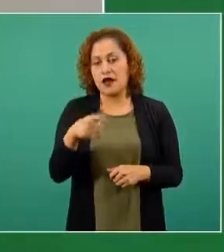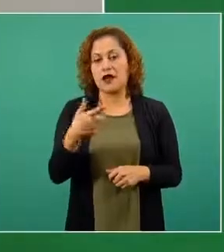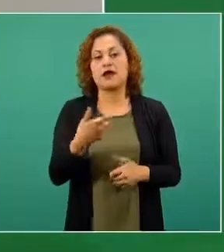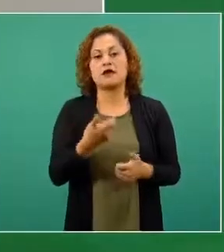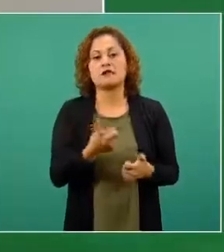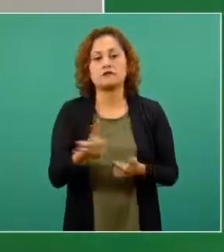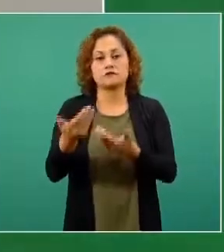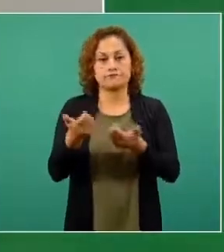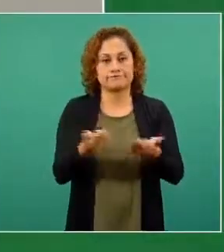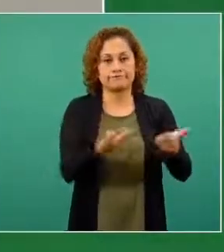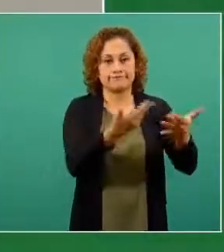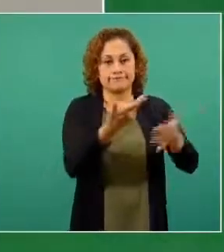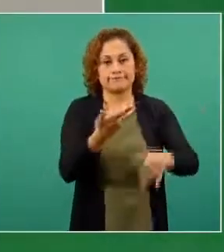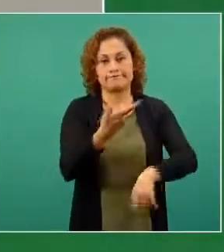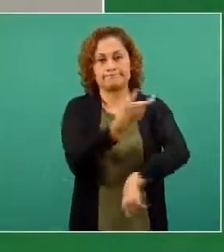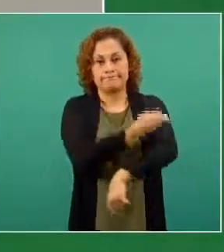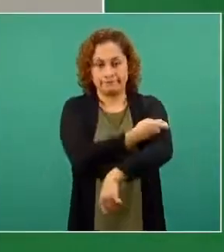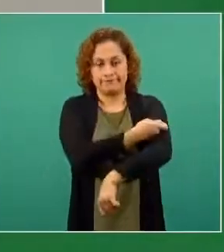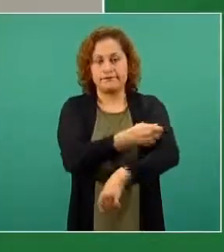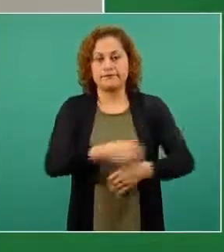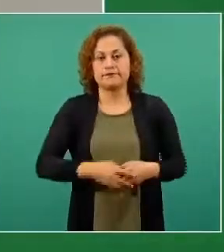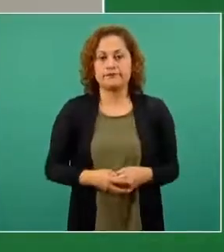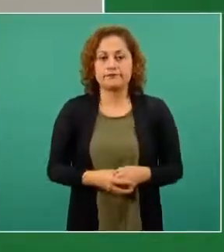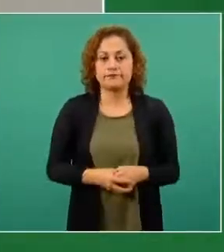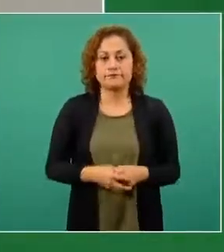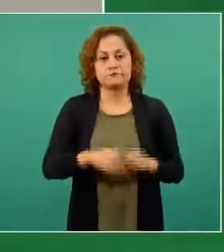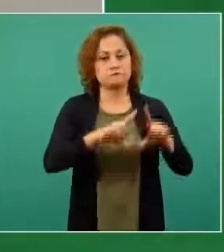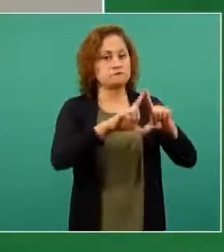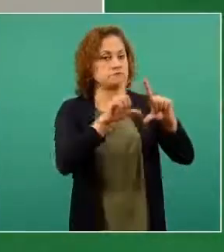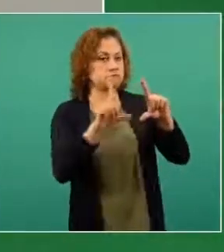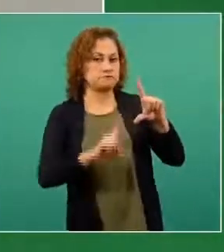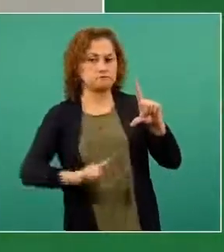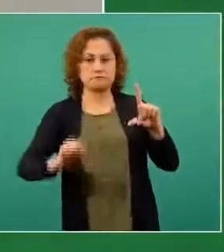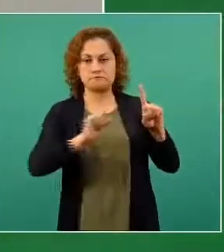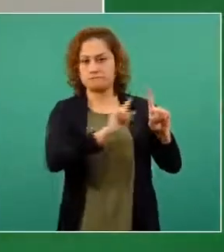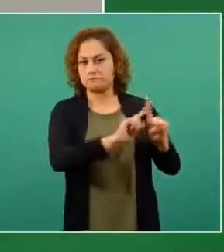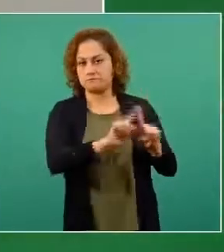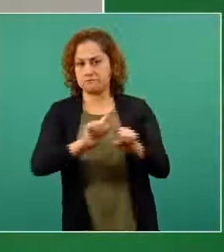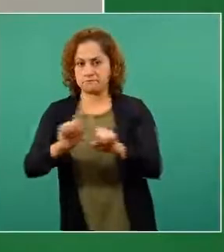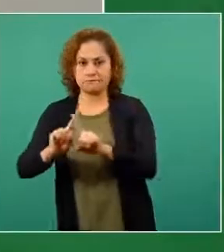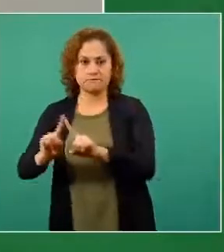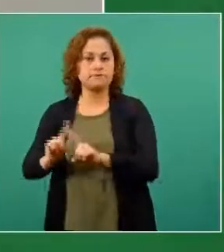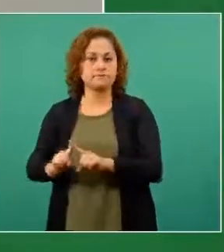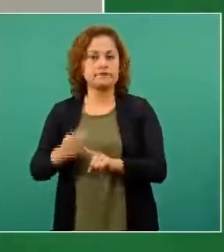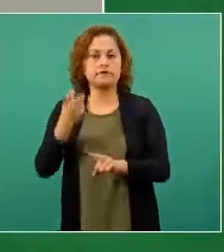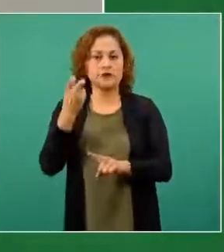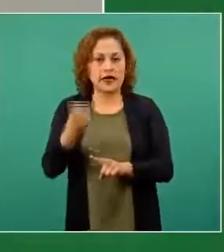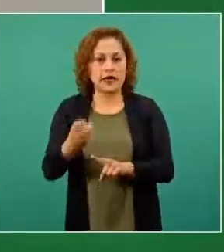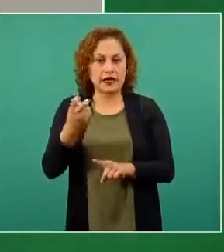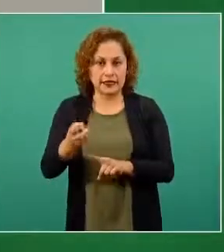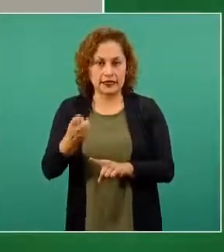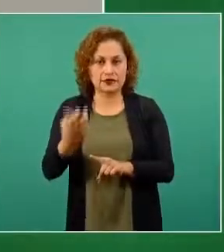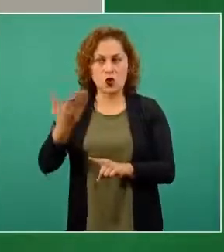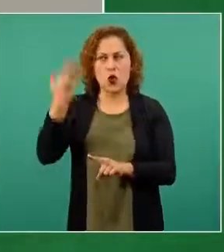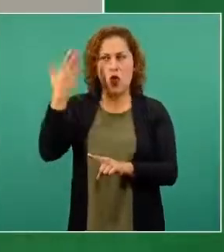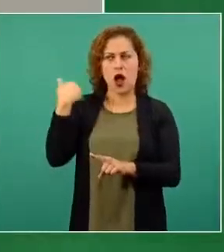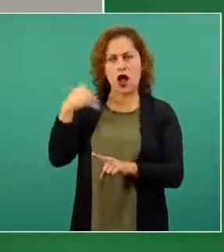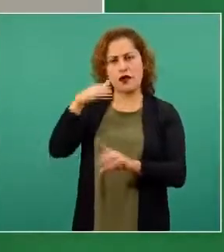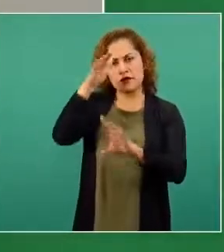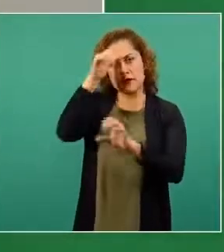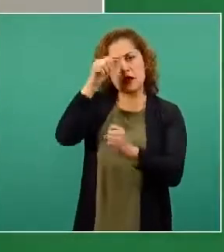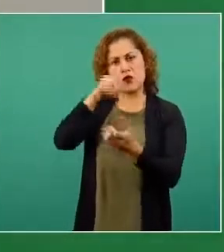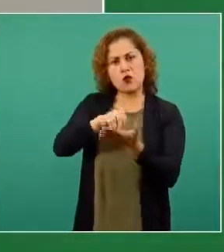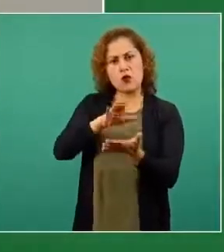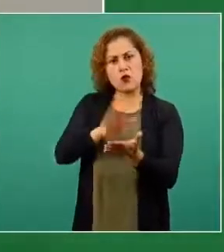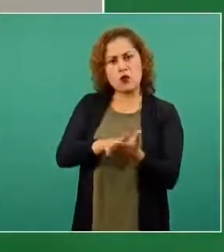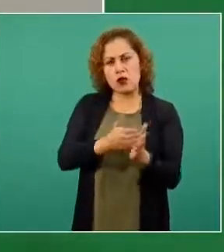tanto distribuida para su aplicación en todo el territorio nacional. Y esto estaba programado para efectos de esta semana y